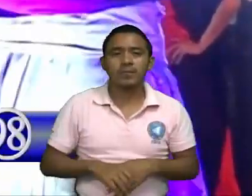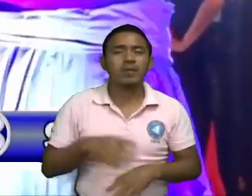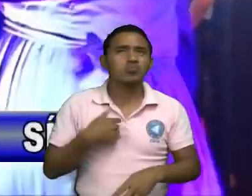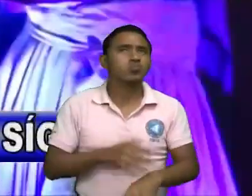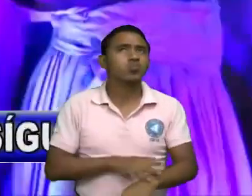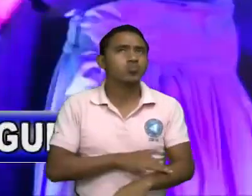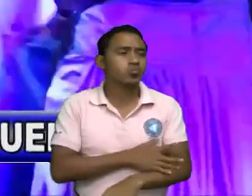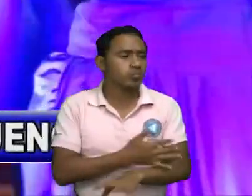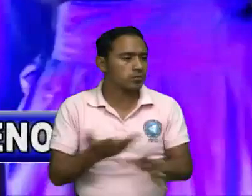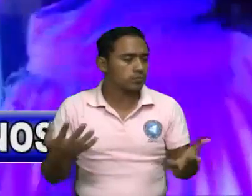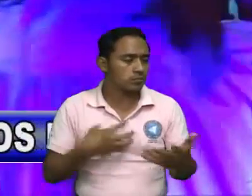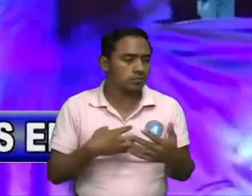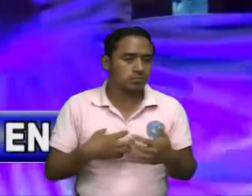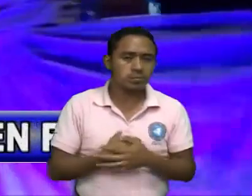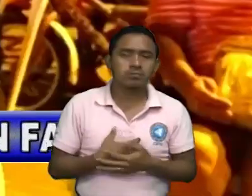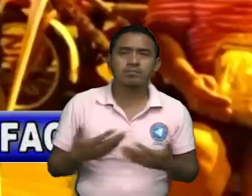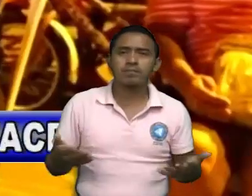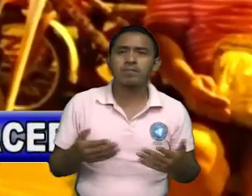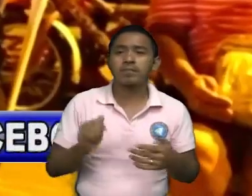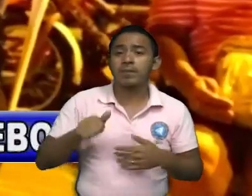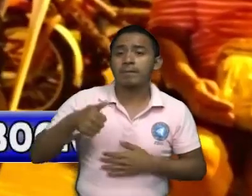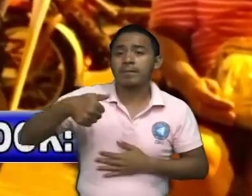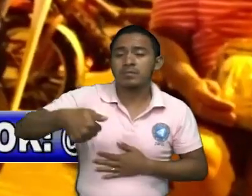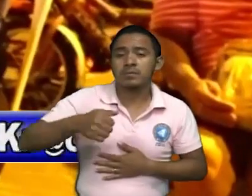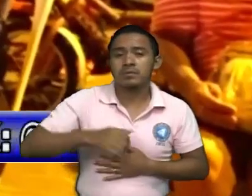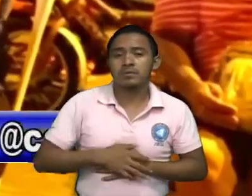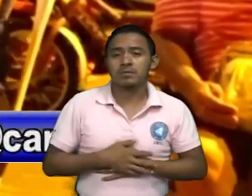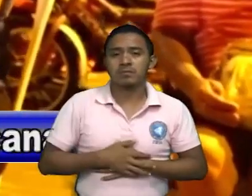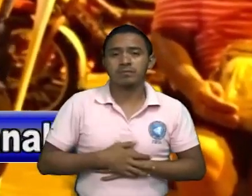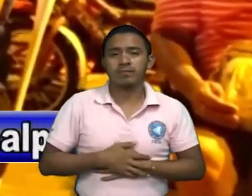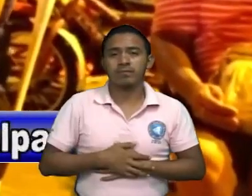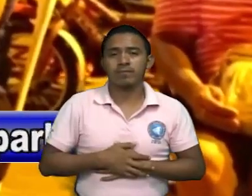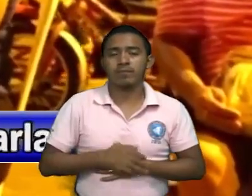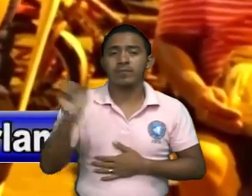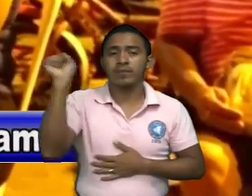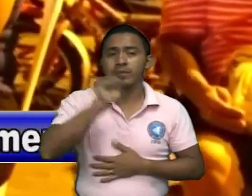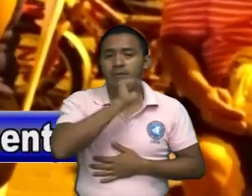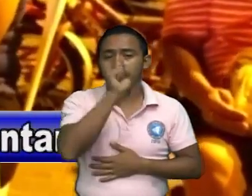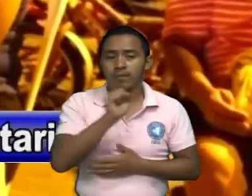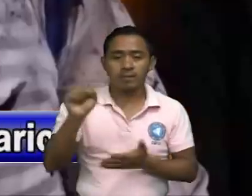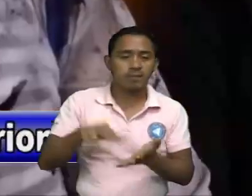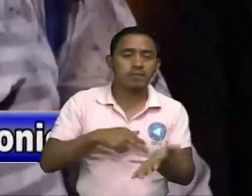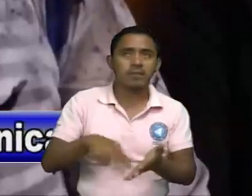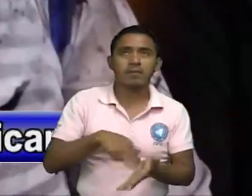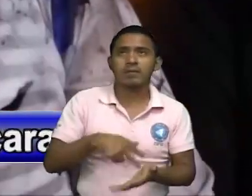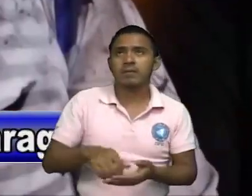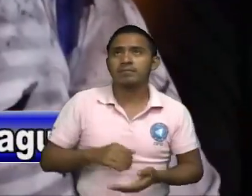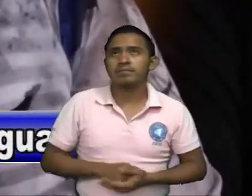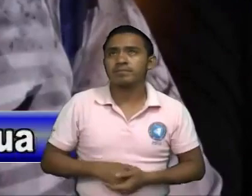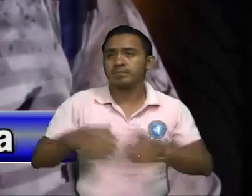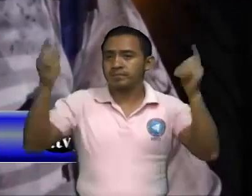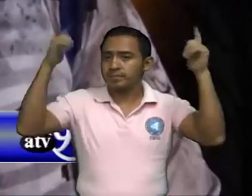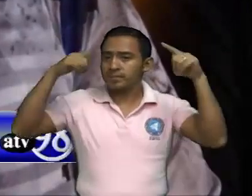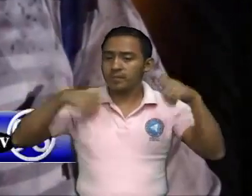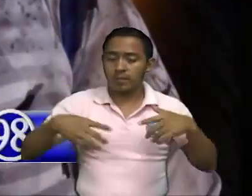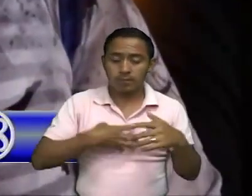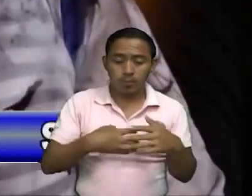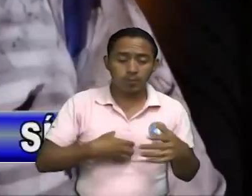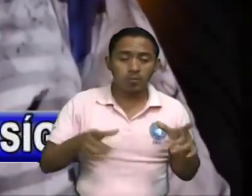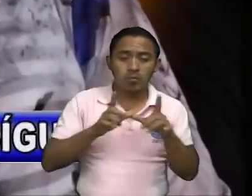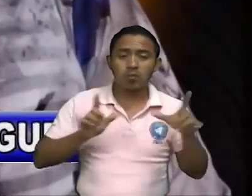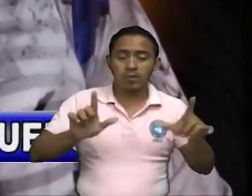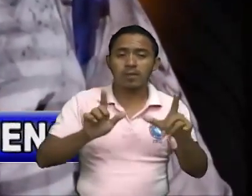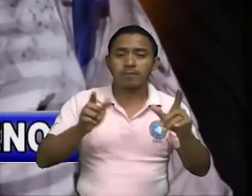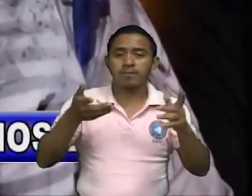muy contentos de poder celebrar mañana y cantar, bailar. Y Masaya es la cuna del folclore.